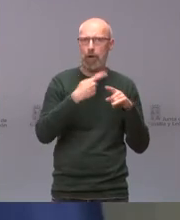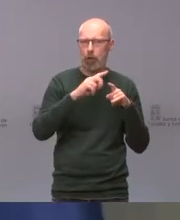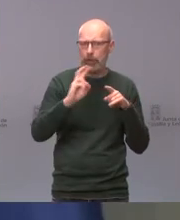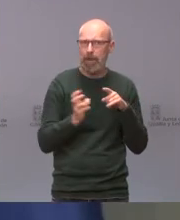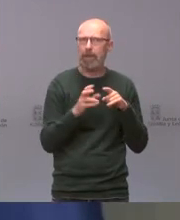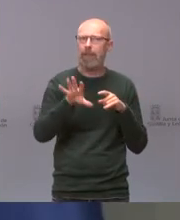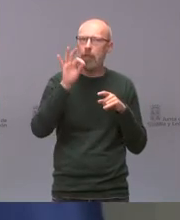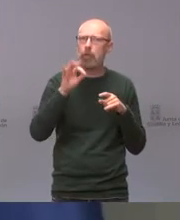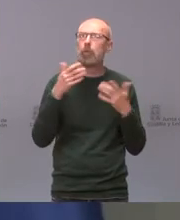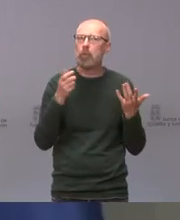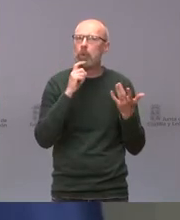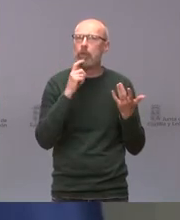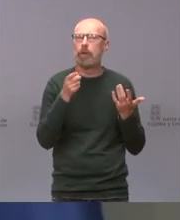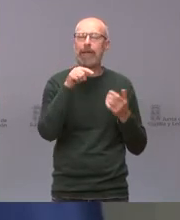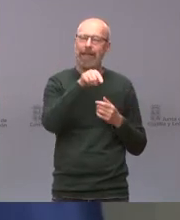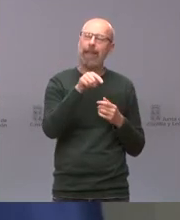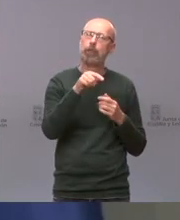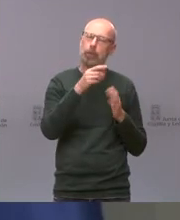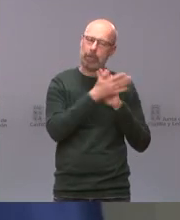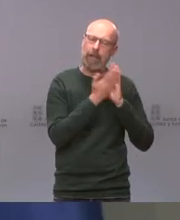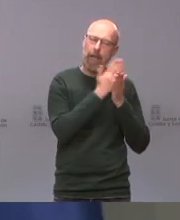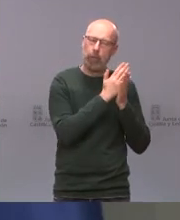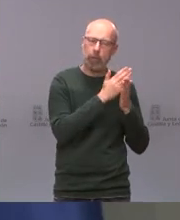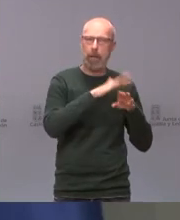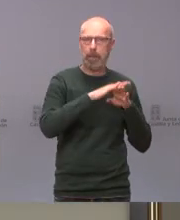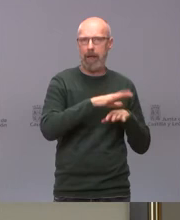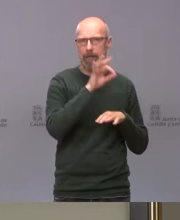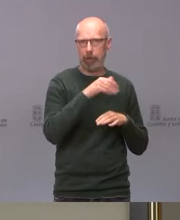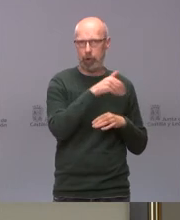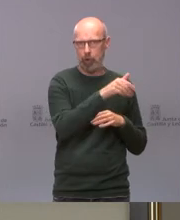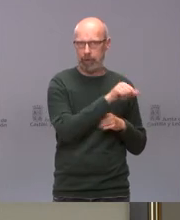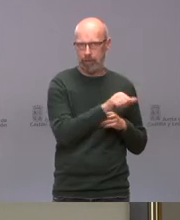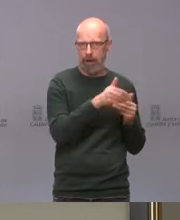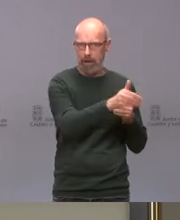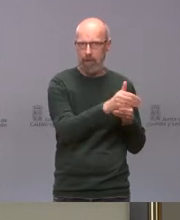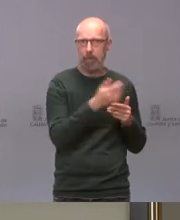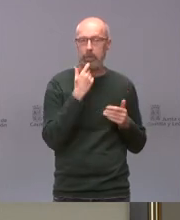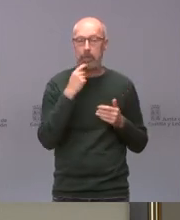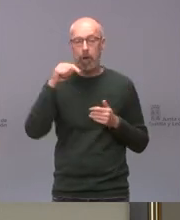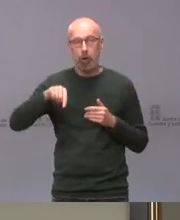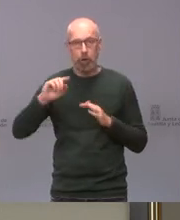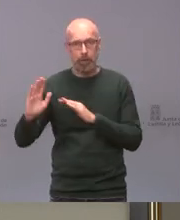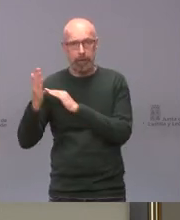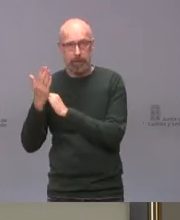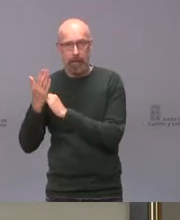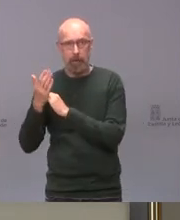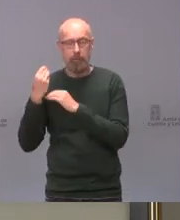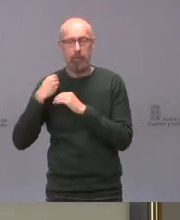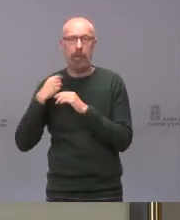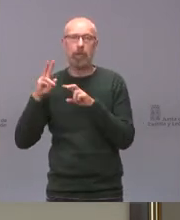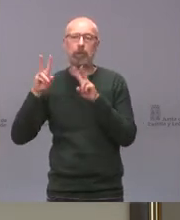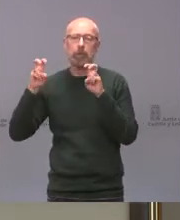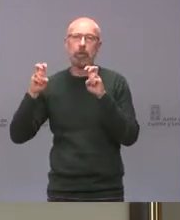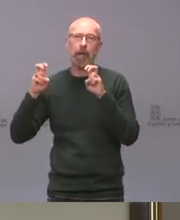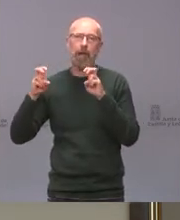de discusión de esta semana de las medidas de las ONGs. Y sobre el que han presentado hoy, ¿sería posible reactivar el ocio nocturno, que es lo que piden